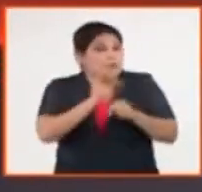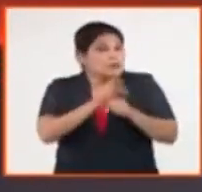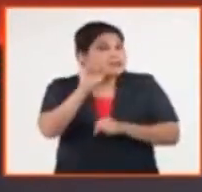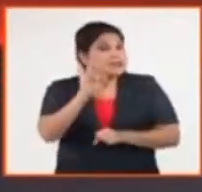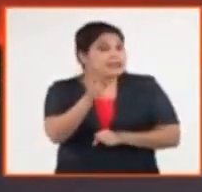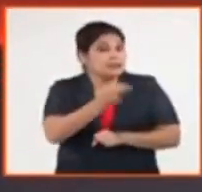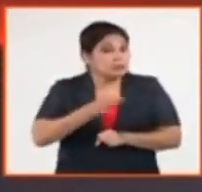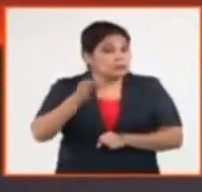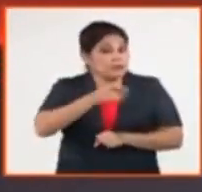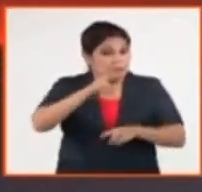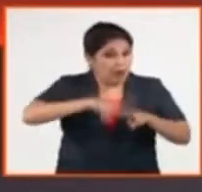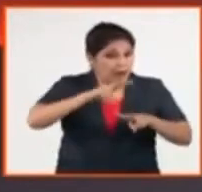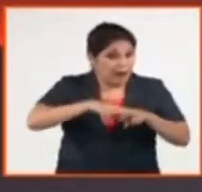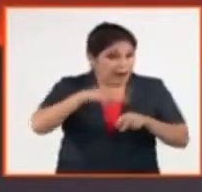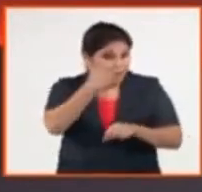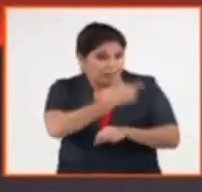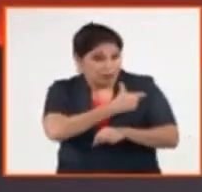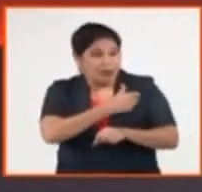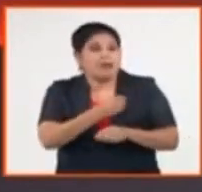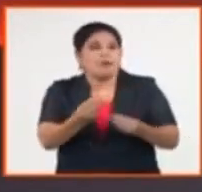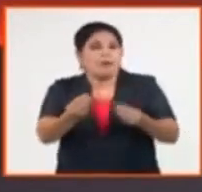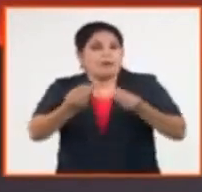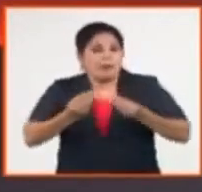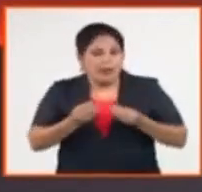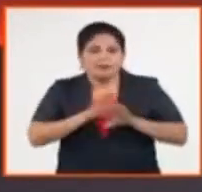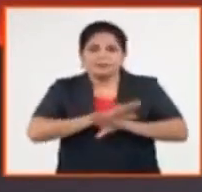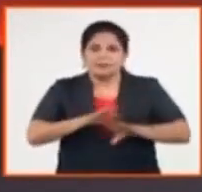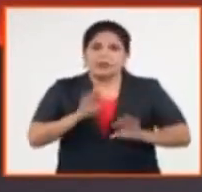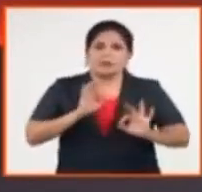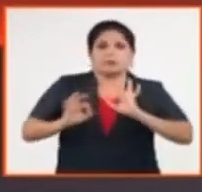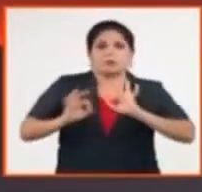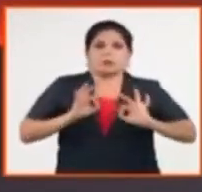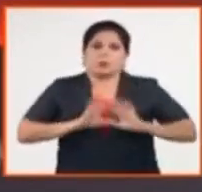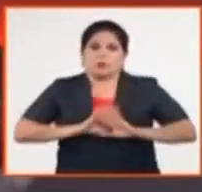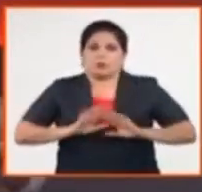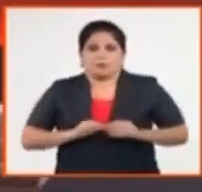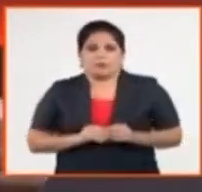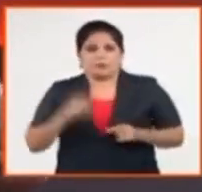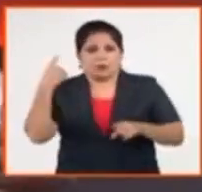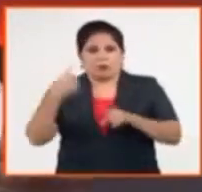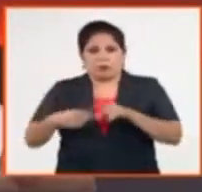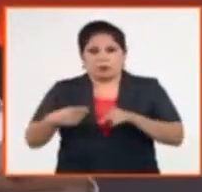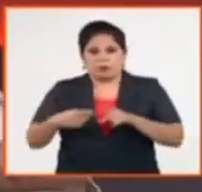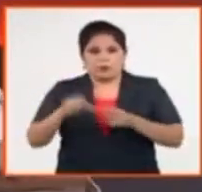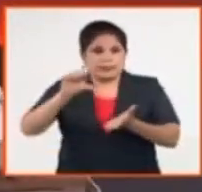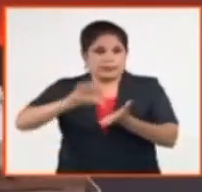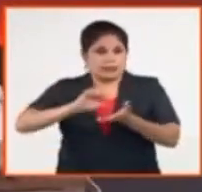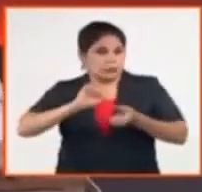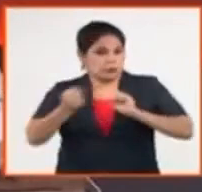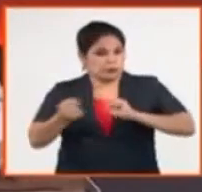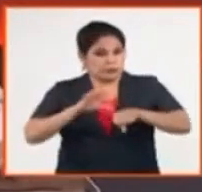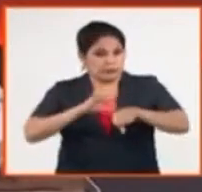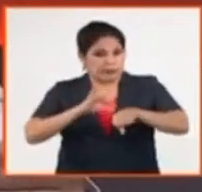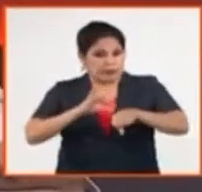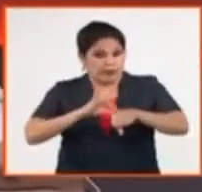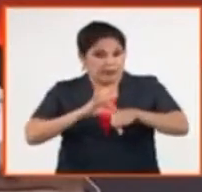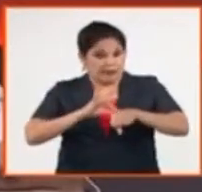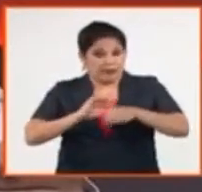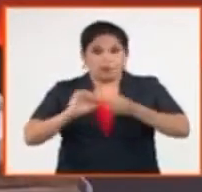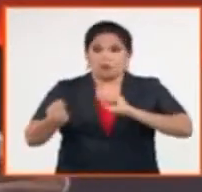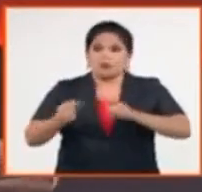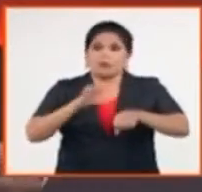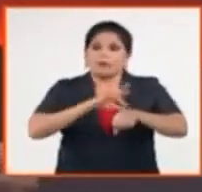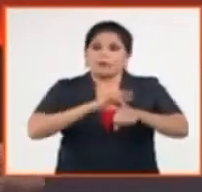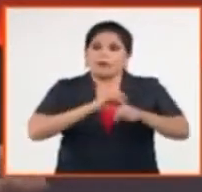severa, efectivamente, de la enfermedad severa. Ahora, reporte, por ejemplo, del Centro de Control de Enfermedades en Estados